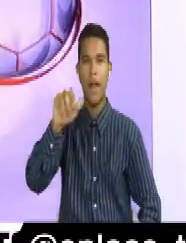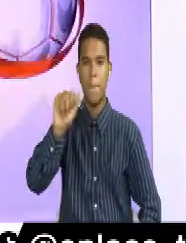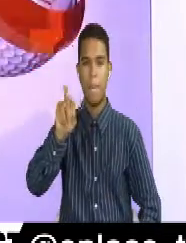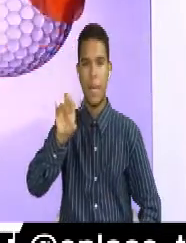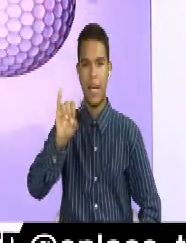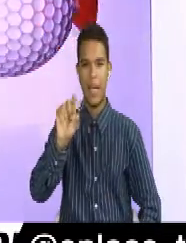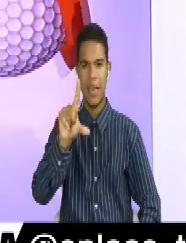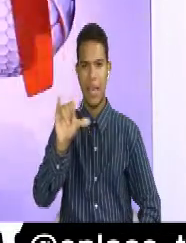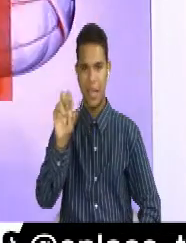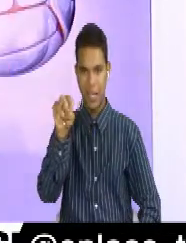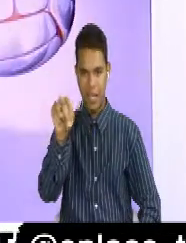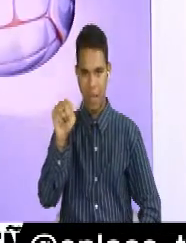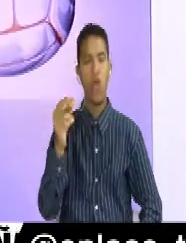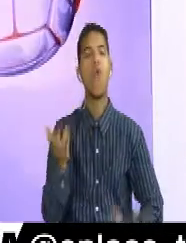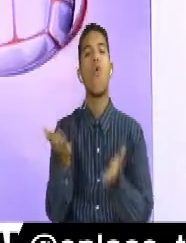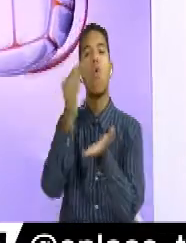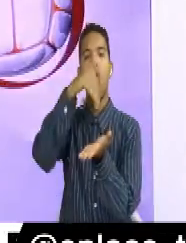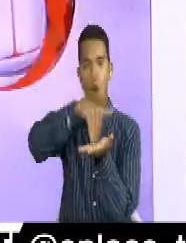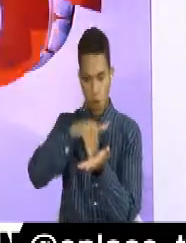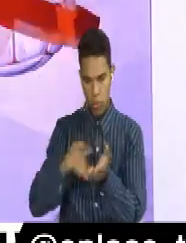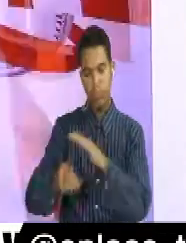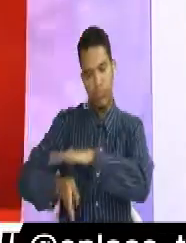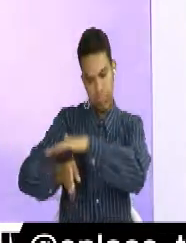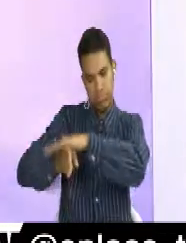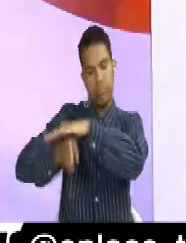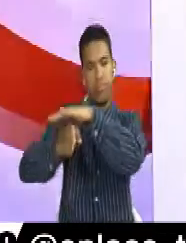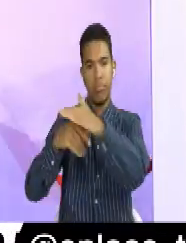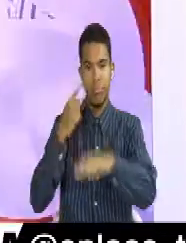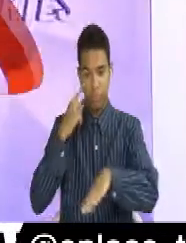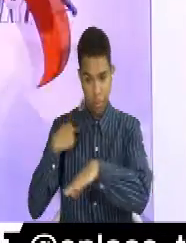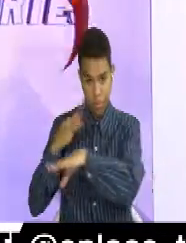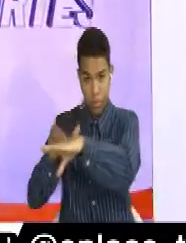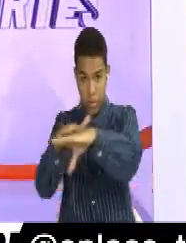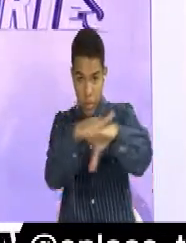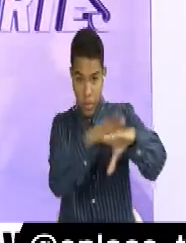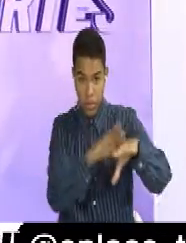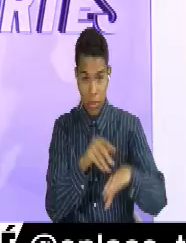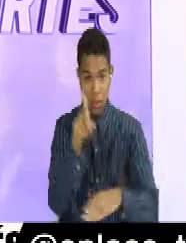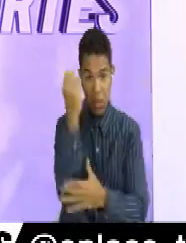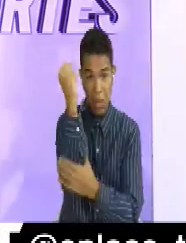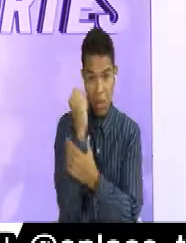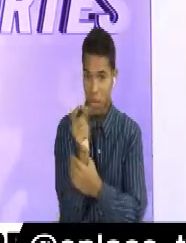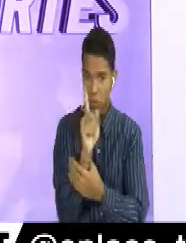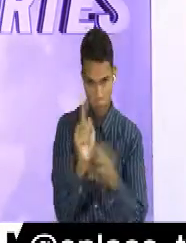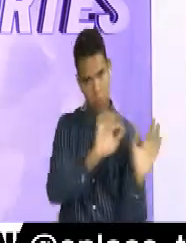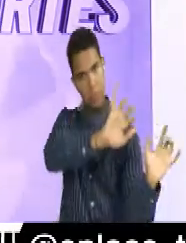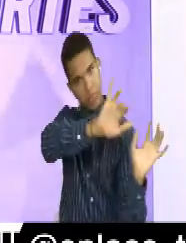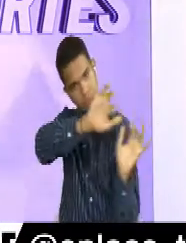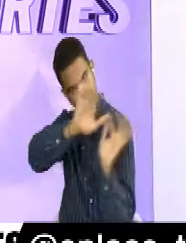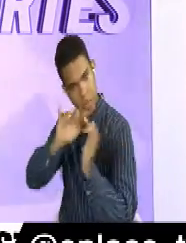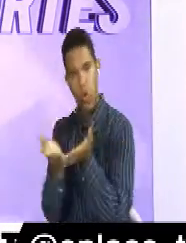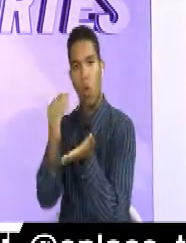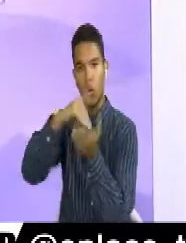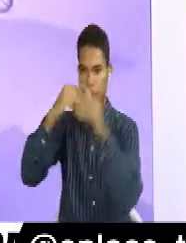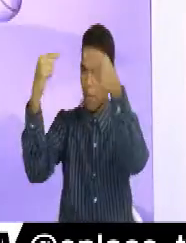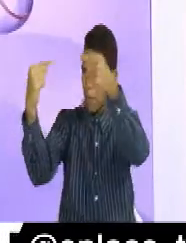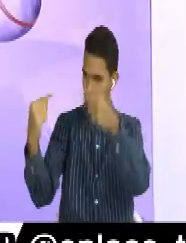nuevo sus jornadas deportivas. El llamado es para quienes hacían parte del torneo para que de nuevo se realicen los